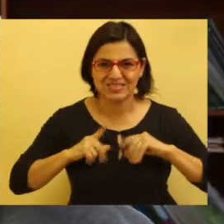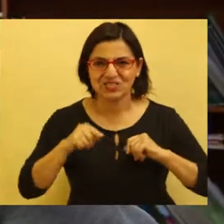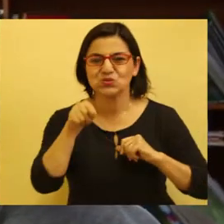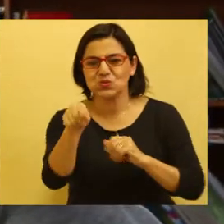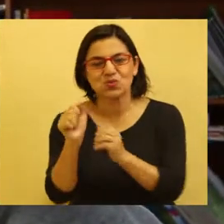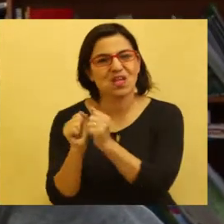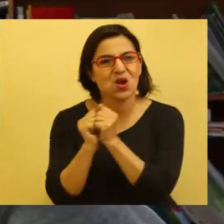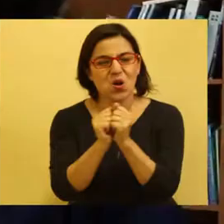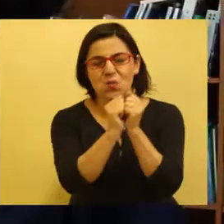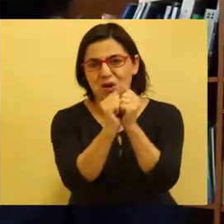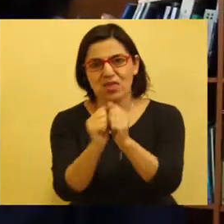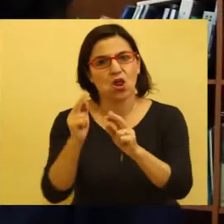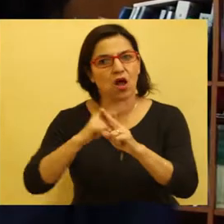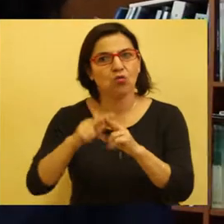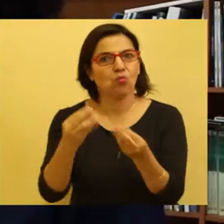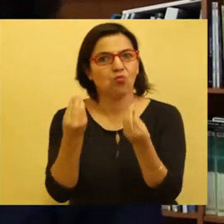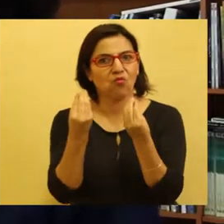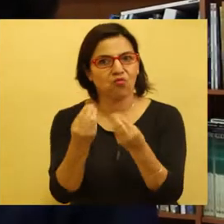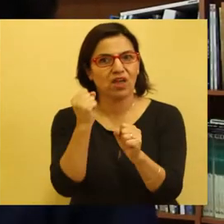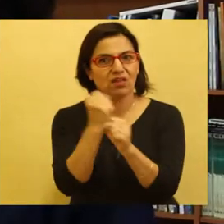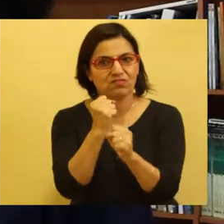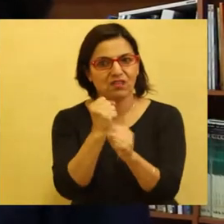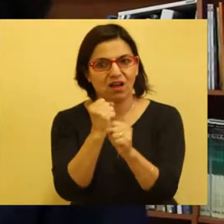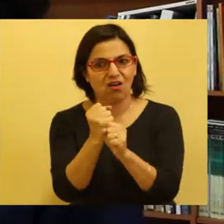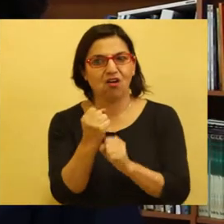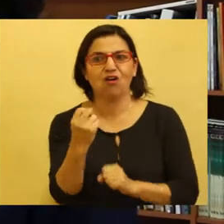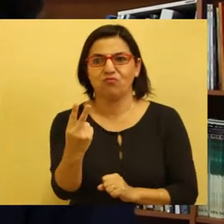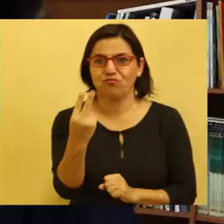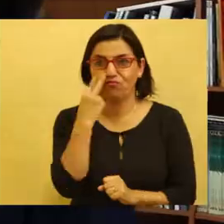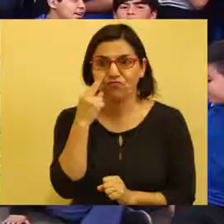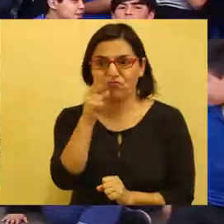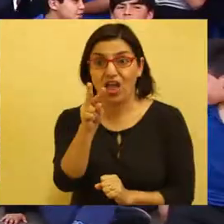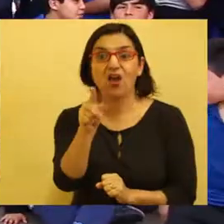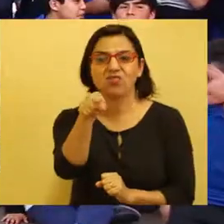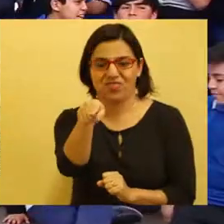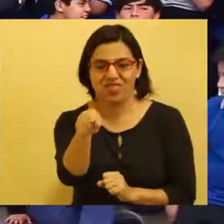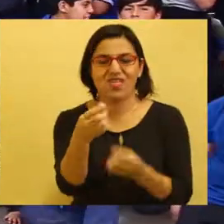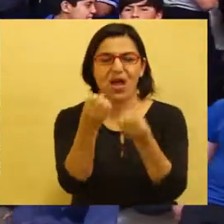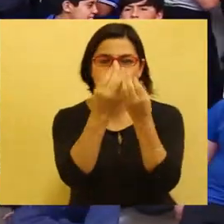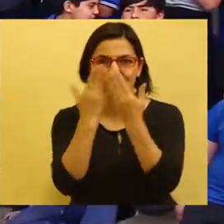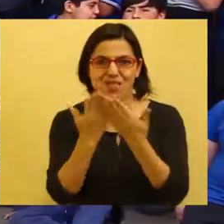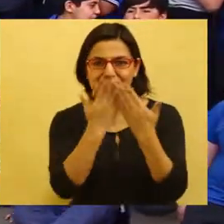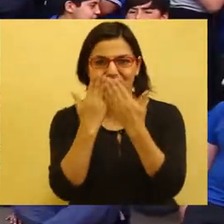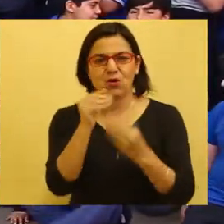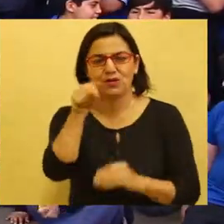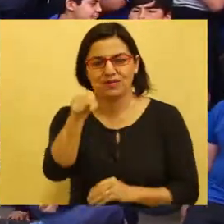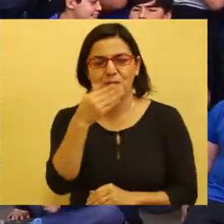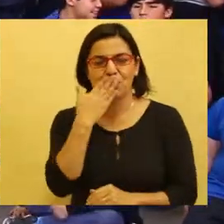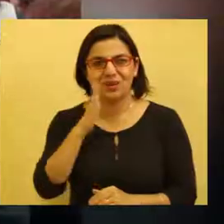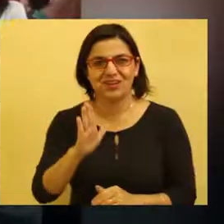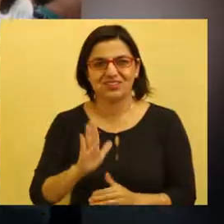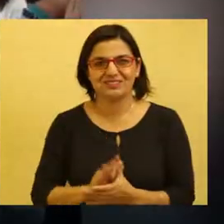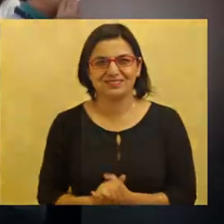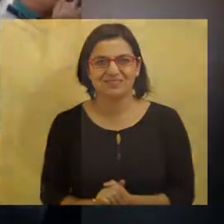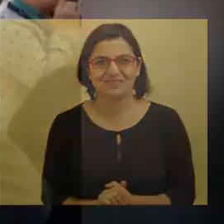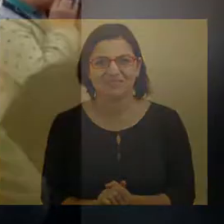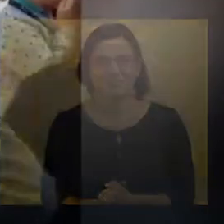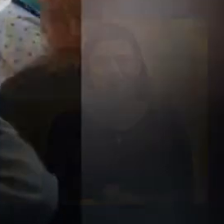ti, a tu compañero, por estar haciendo muy bien su trabajo, se nota que aprendieron y eso yo creo que es lo mejor.